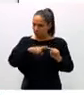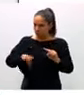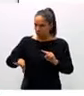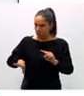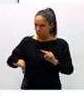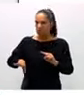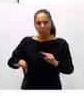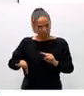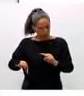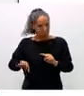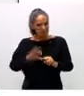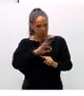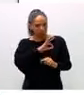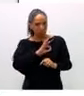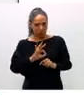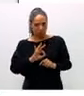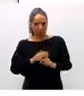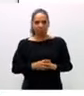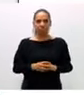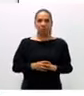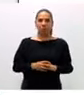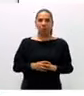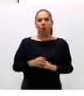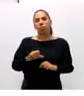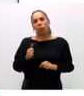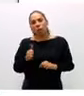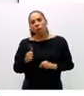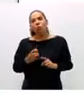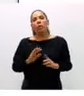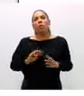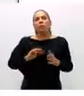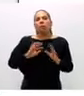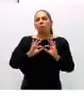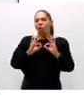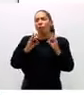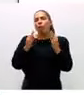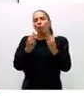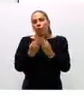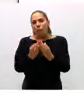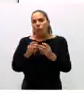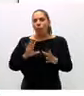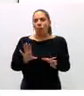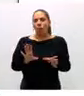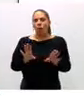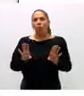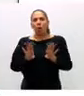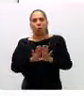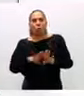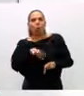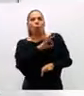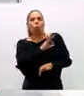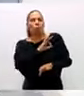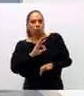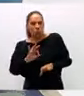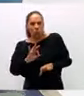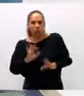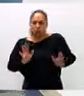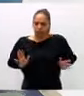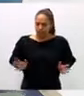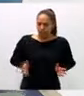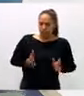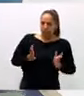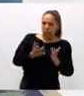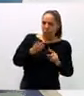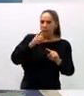resolver y se puede manejar. Las dos grandes herramientas con las que contamos desde el punto de vista formativo y desde